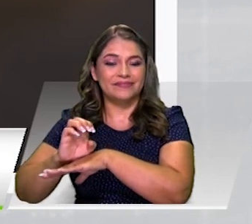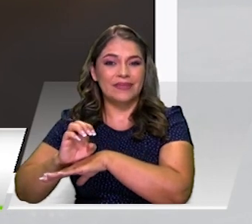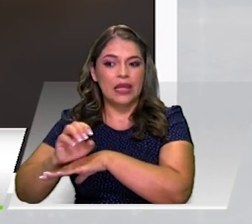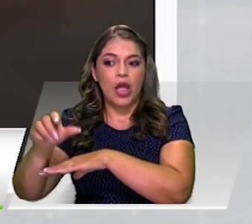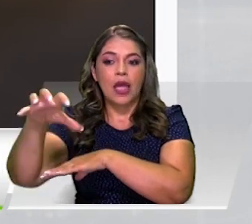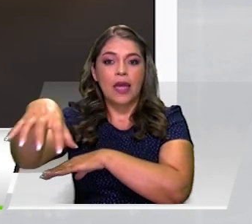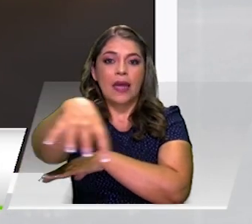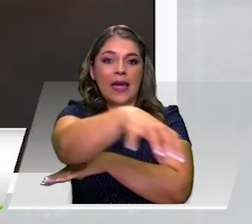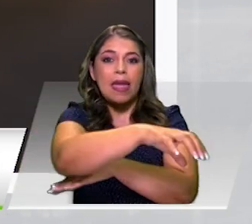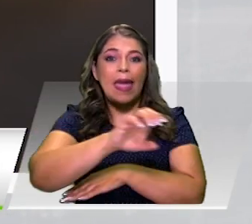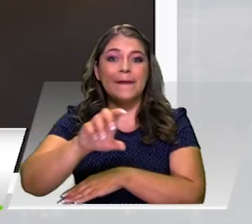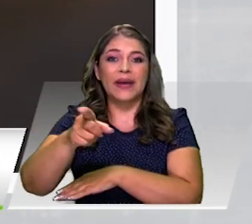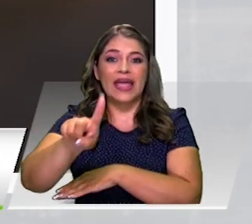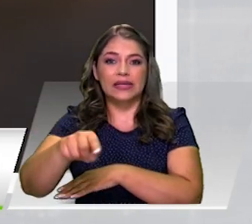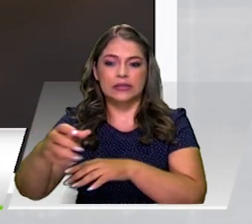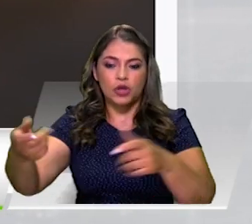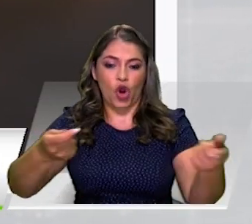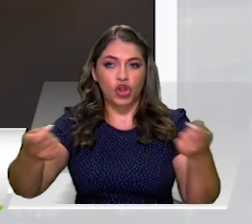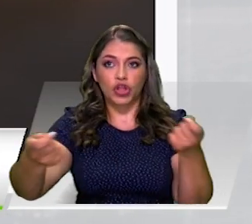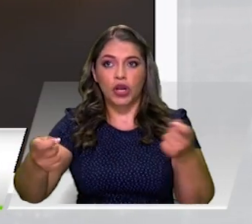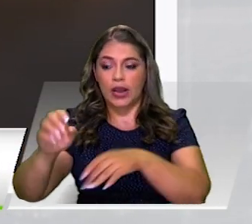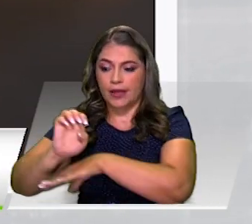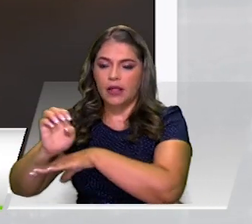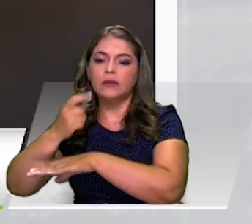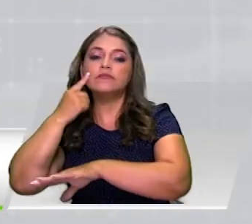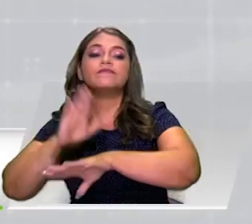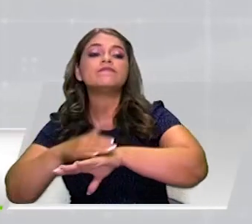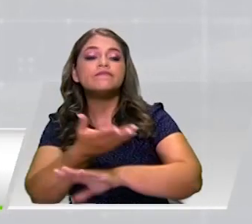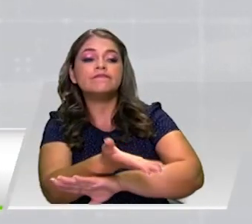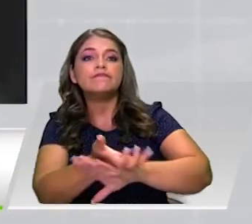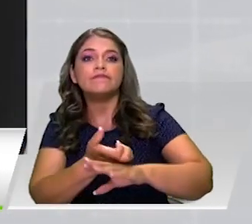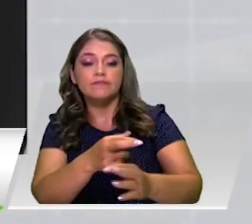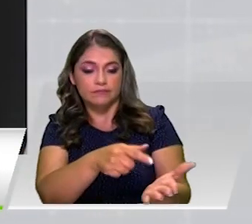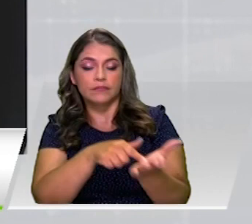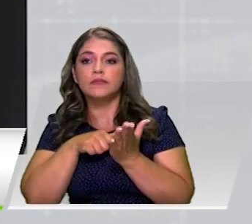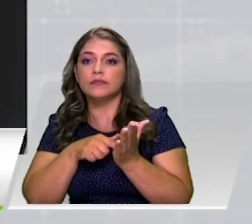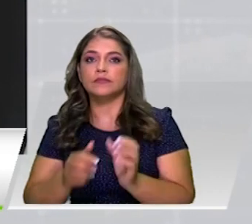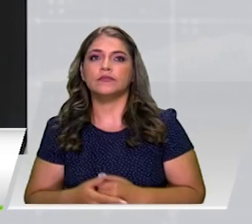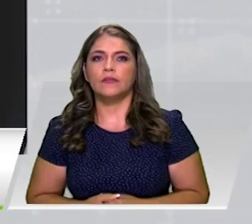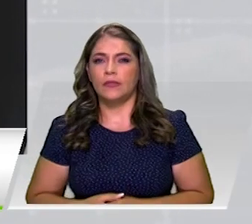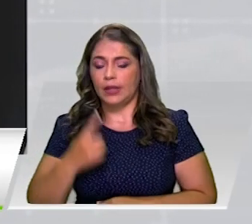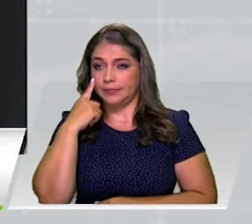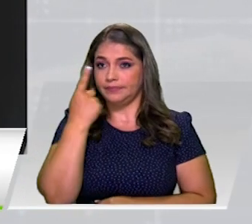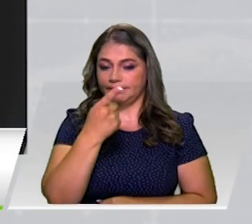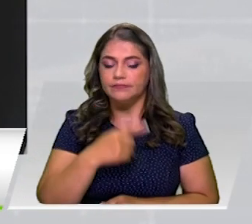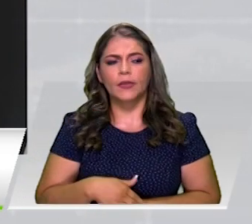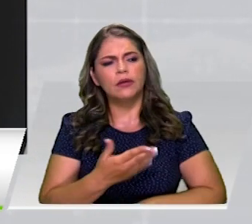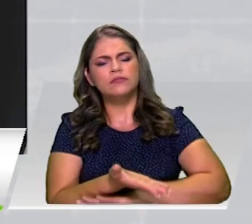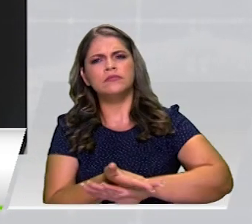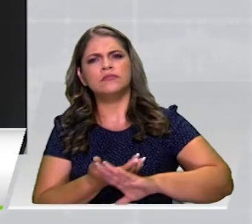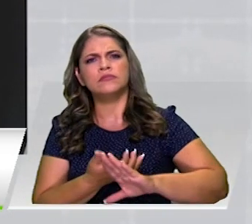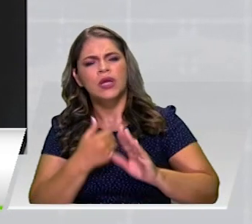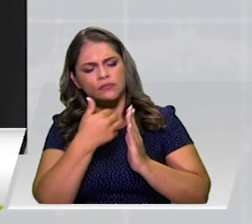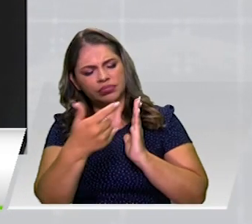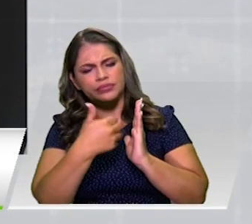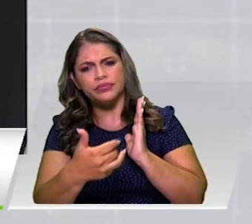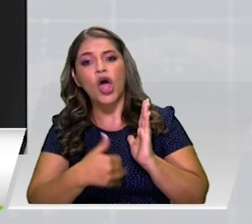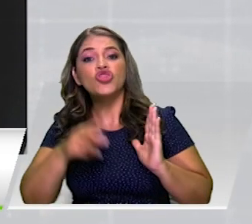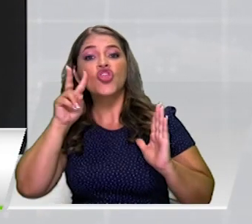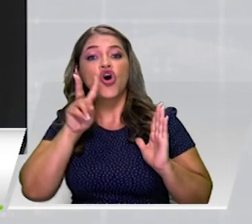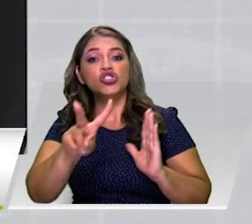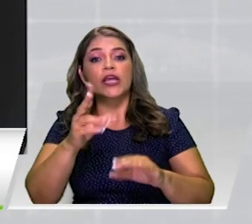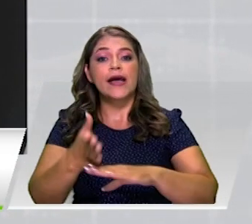cesura y a la ips indo con esta superintendencia lo requiere para que en un término de dos días